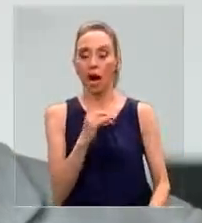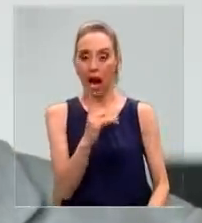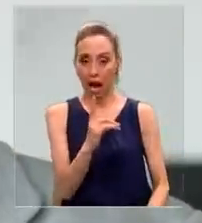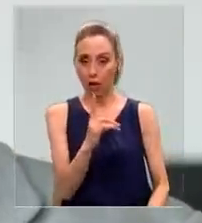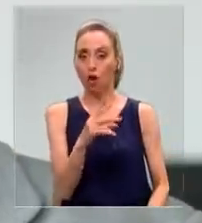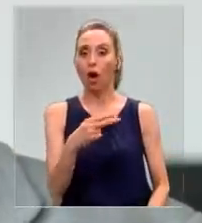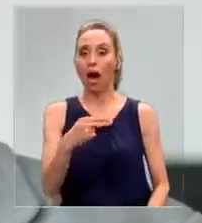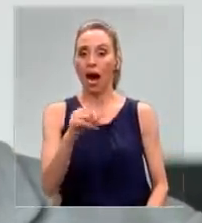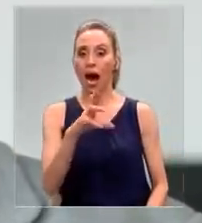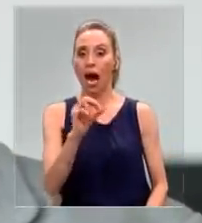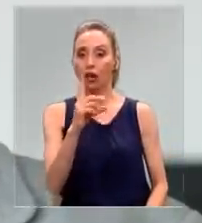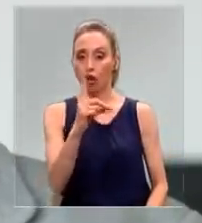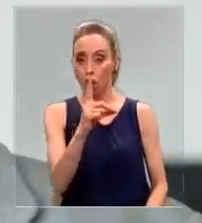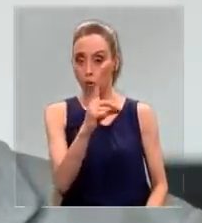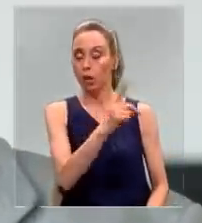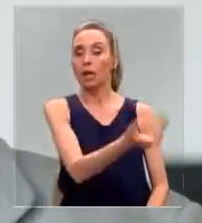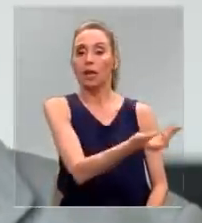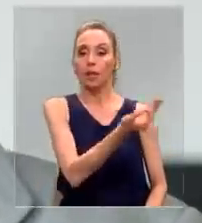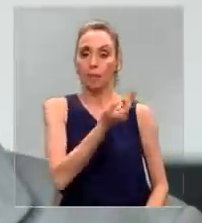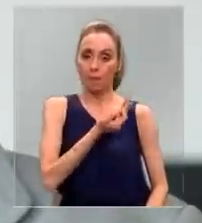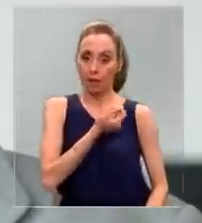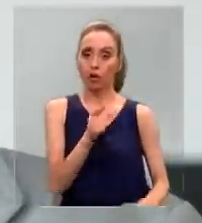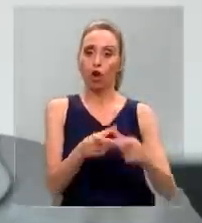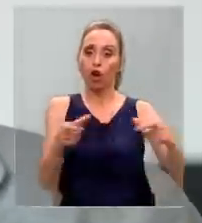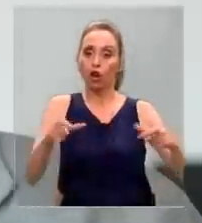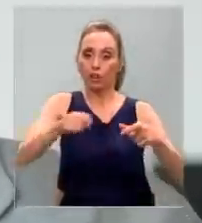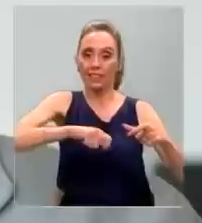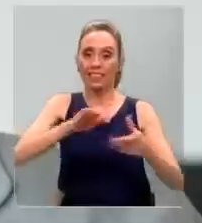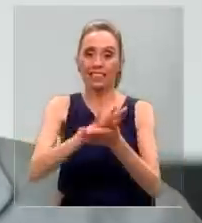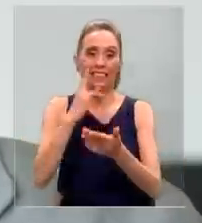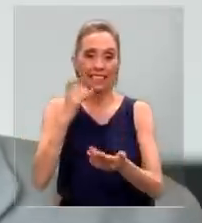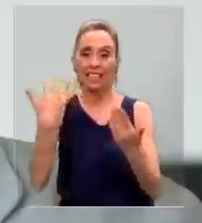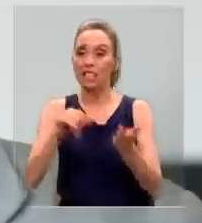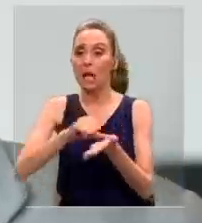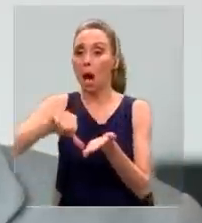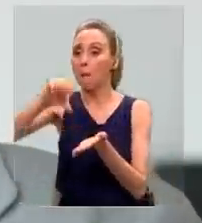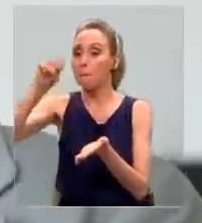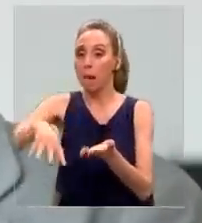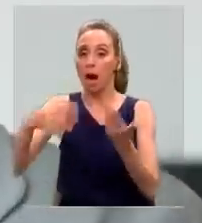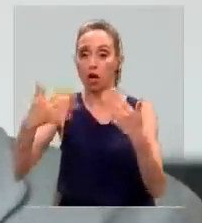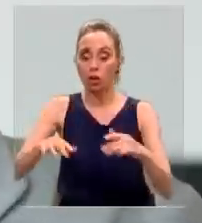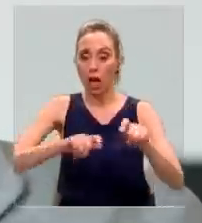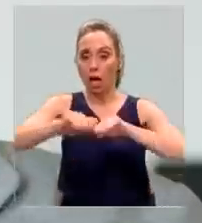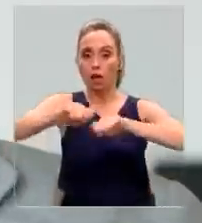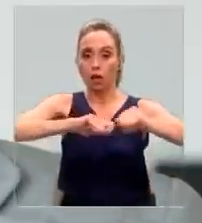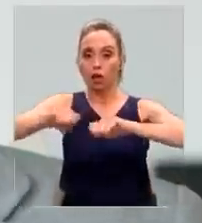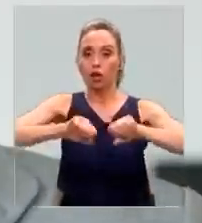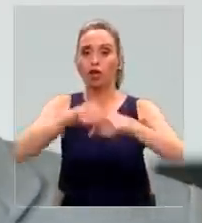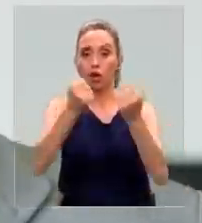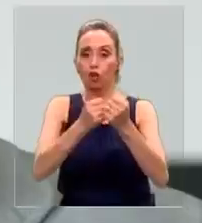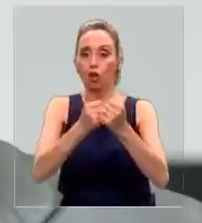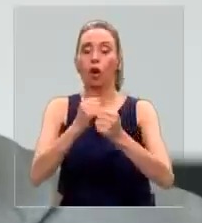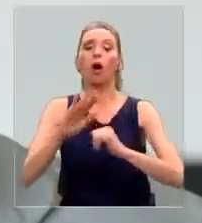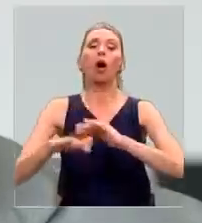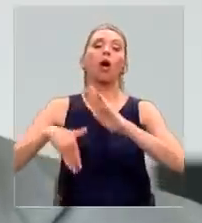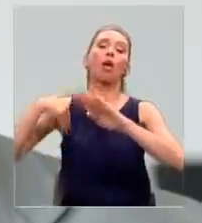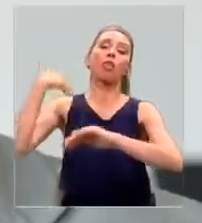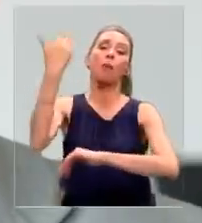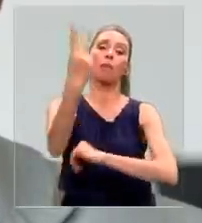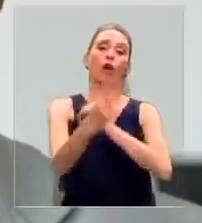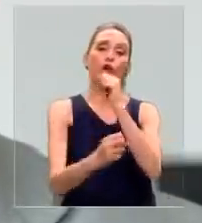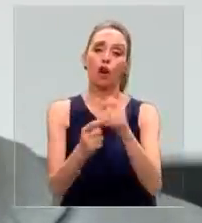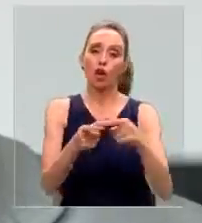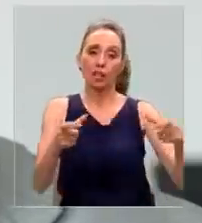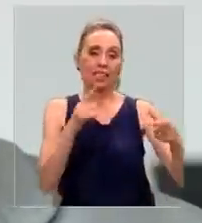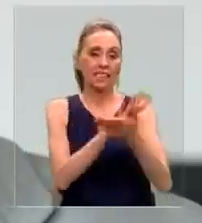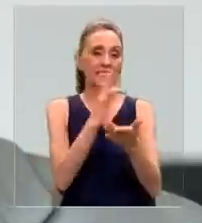Harold nos había señalado que esos cheques, como ya estaban pagados, habían sido destruidos, pero 2 años después, cuando estos cheques